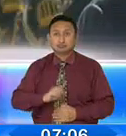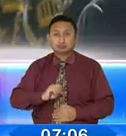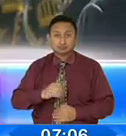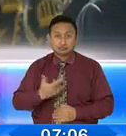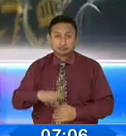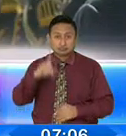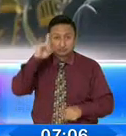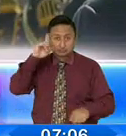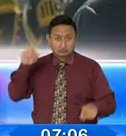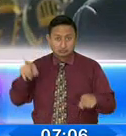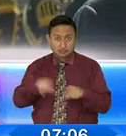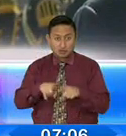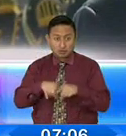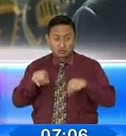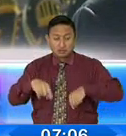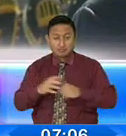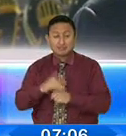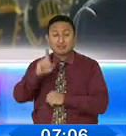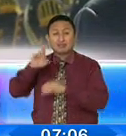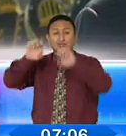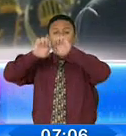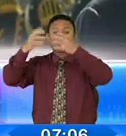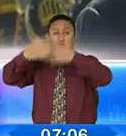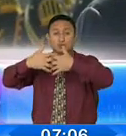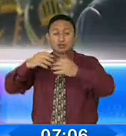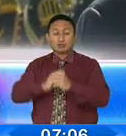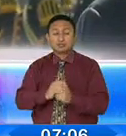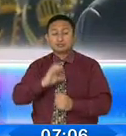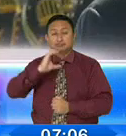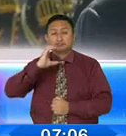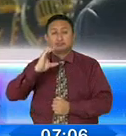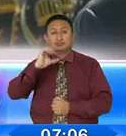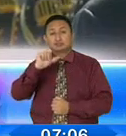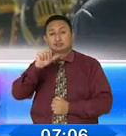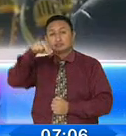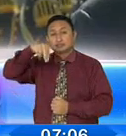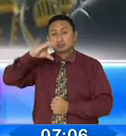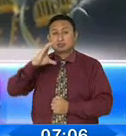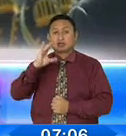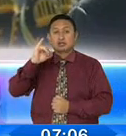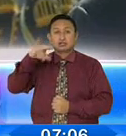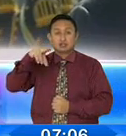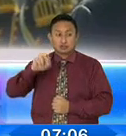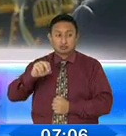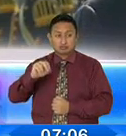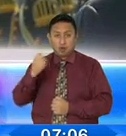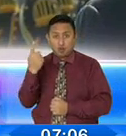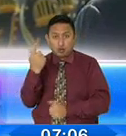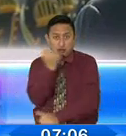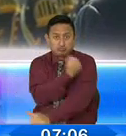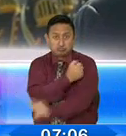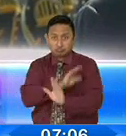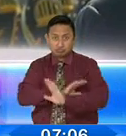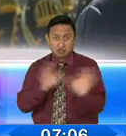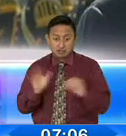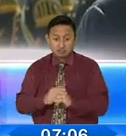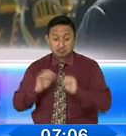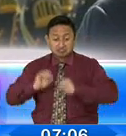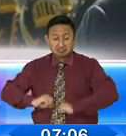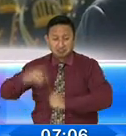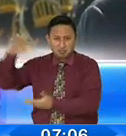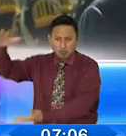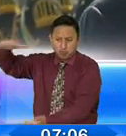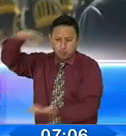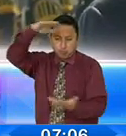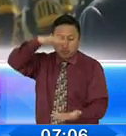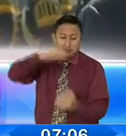el fabricante de vacuna CanSino China, que es una sola dosis. Llegará una cantidad importante en el mes